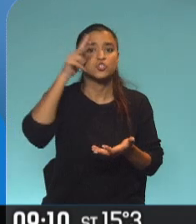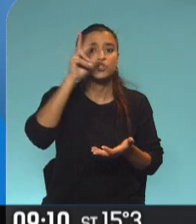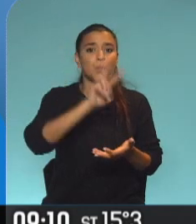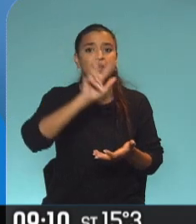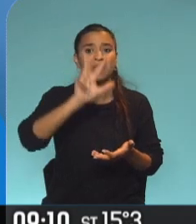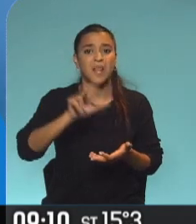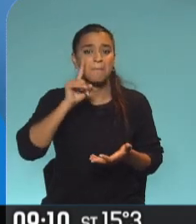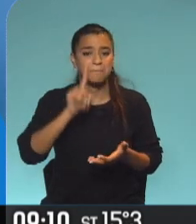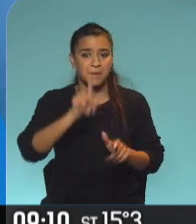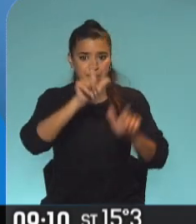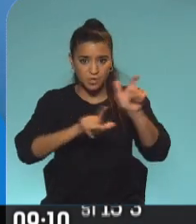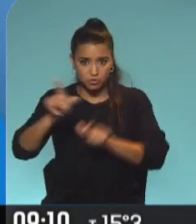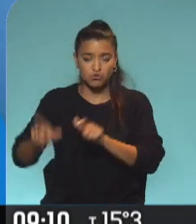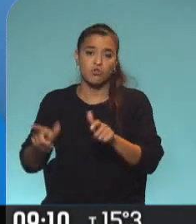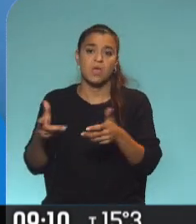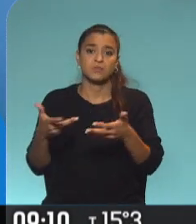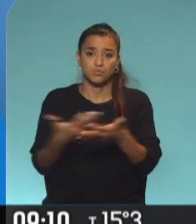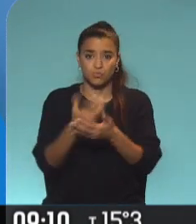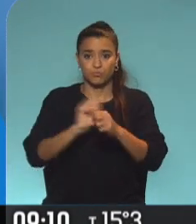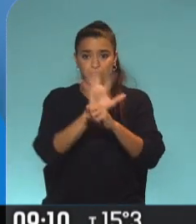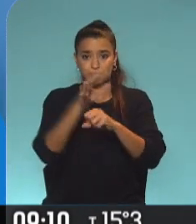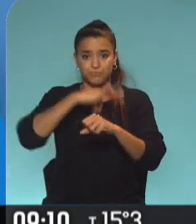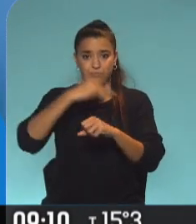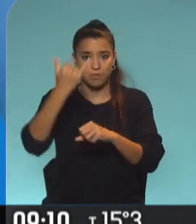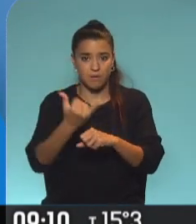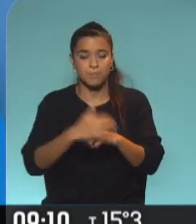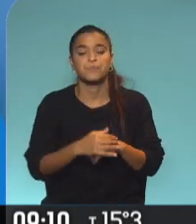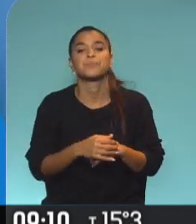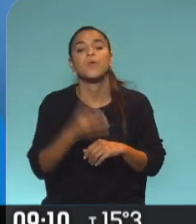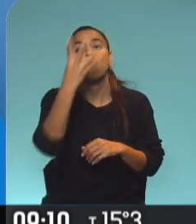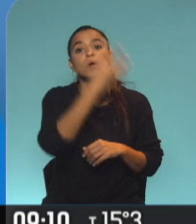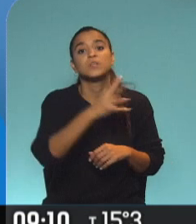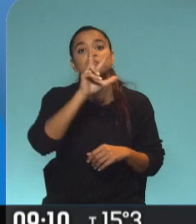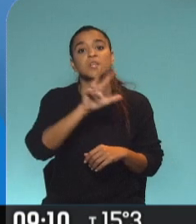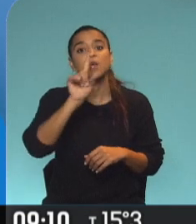7.823.000 pacientes que han padecido coronavirus.